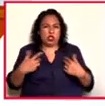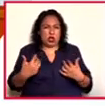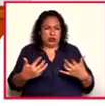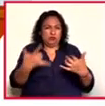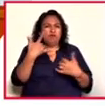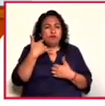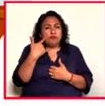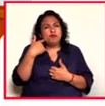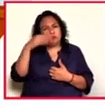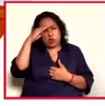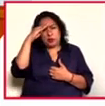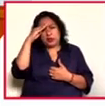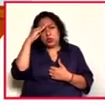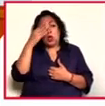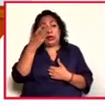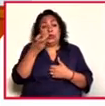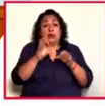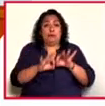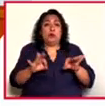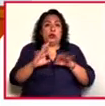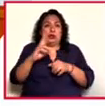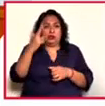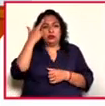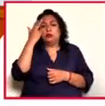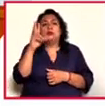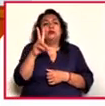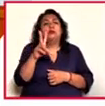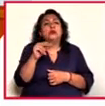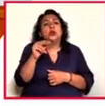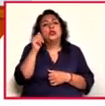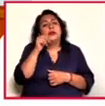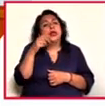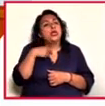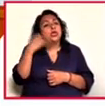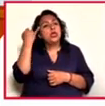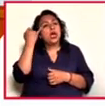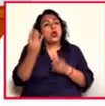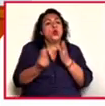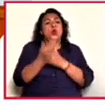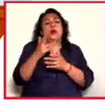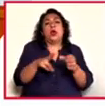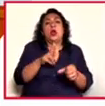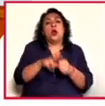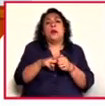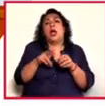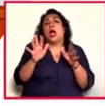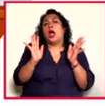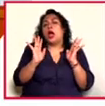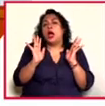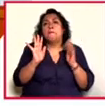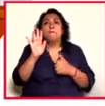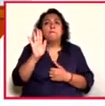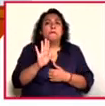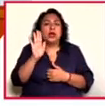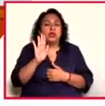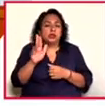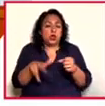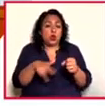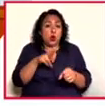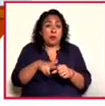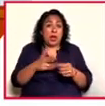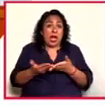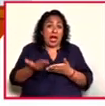recordatorio importante, que no nos dejemos ir por la idea de la nueva normalidad, ¿no? Como si la normalidad que estábamos